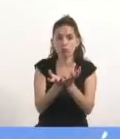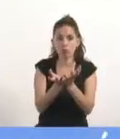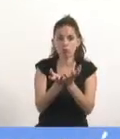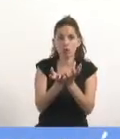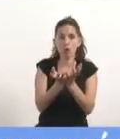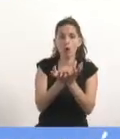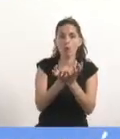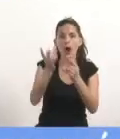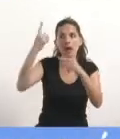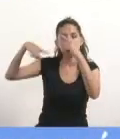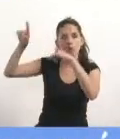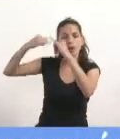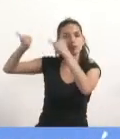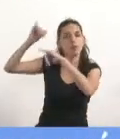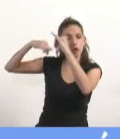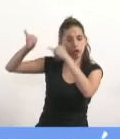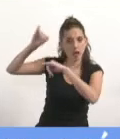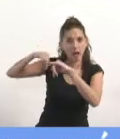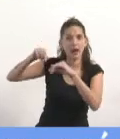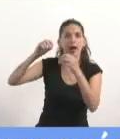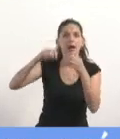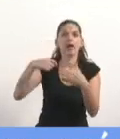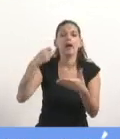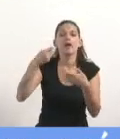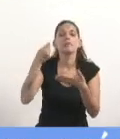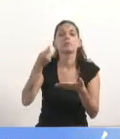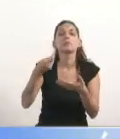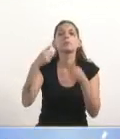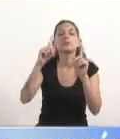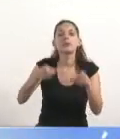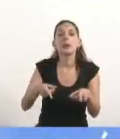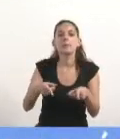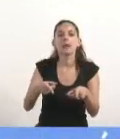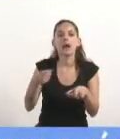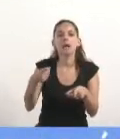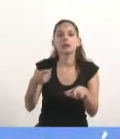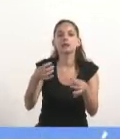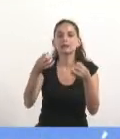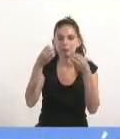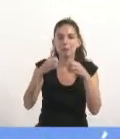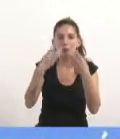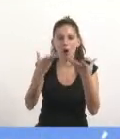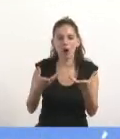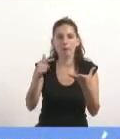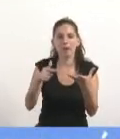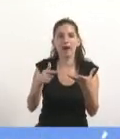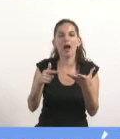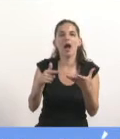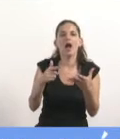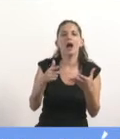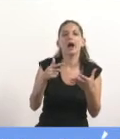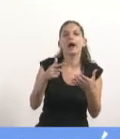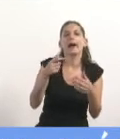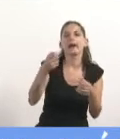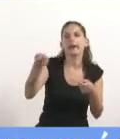nuestras exportaciones. Esto permite generar divisas, pero además es clave también para sustituir